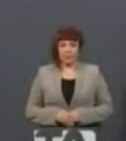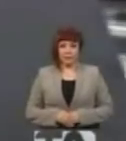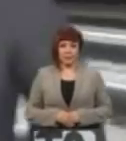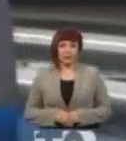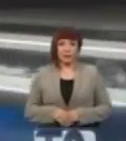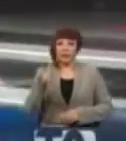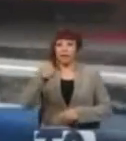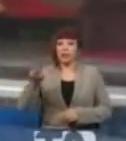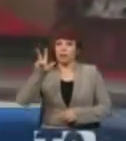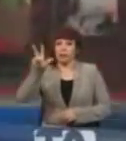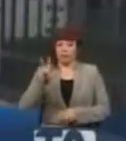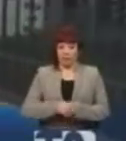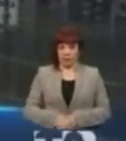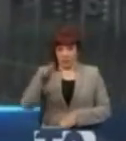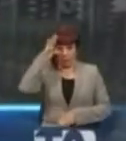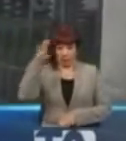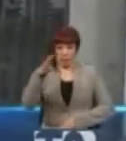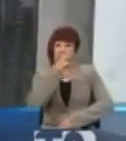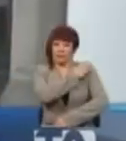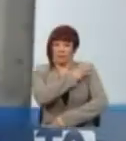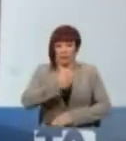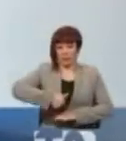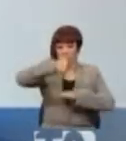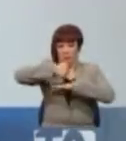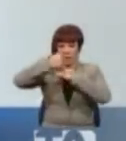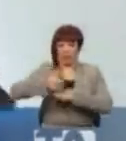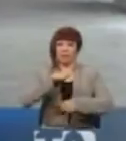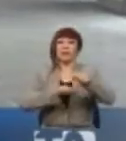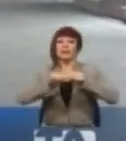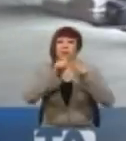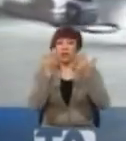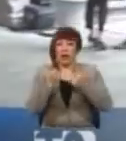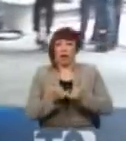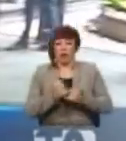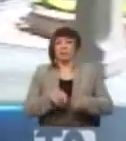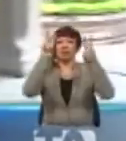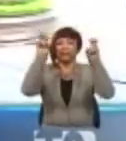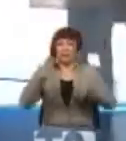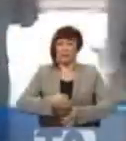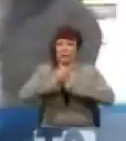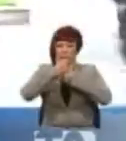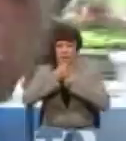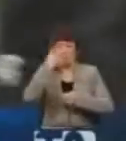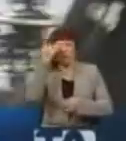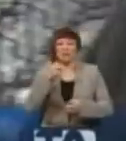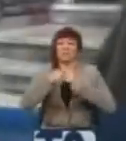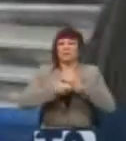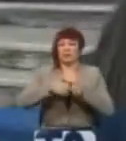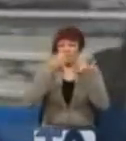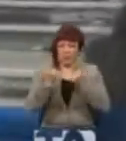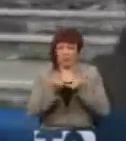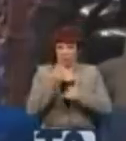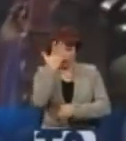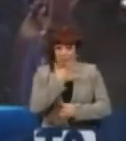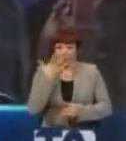Son ellos, tres generales en servicio pasivo, quienes asesorarán al primer mandatario en materia de seguridad y frente a los últimos hechos de violencia. Durante una